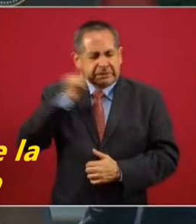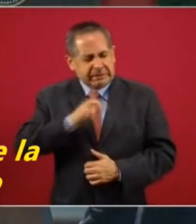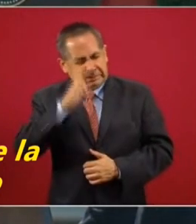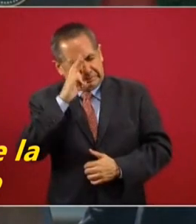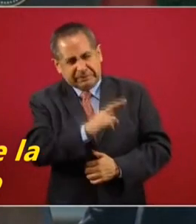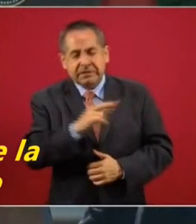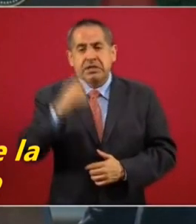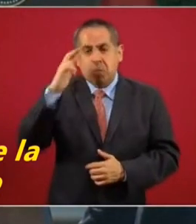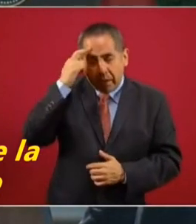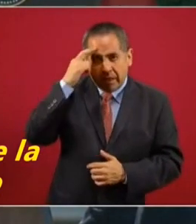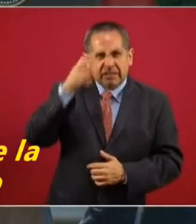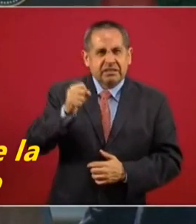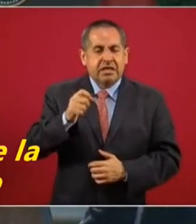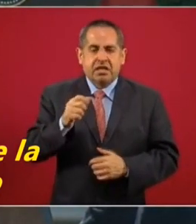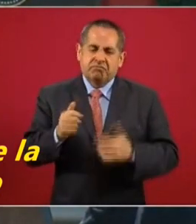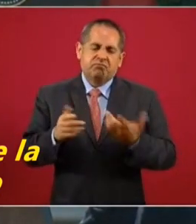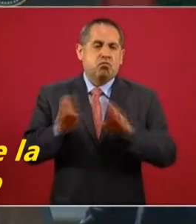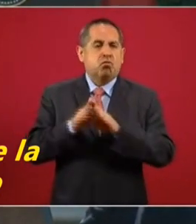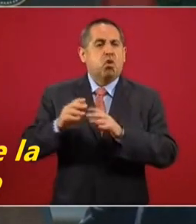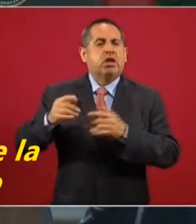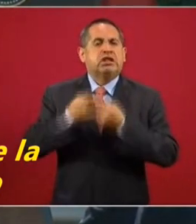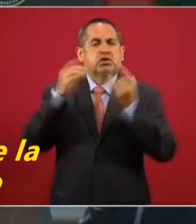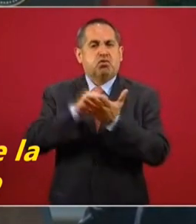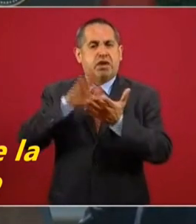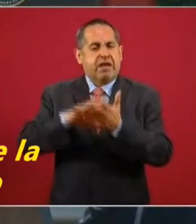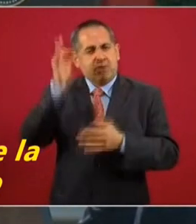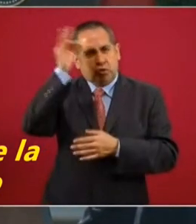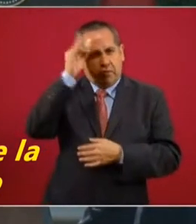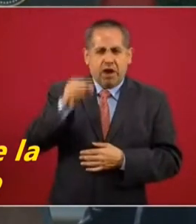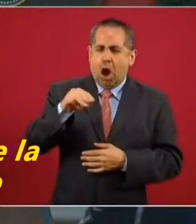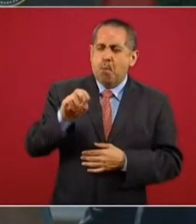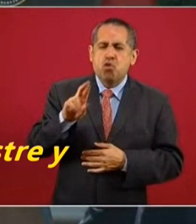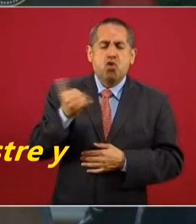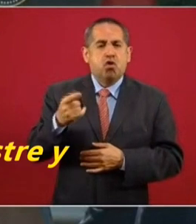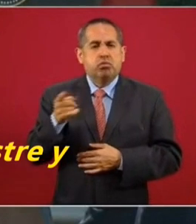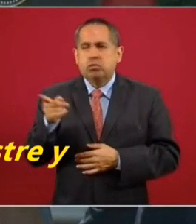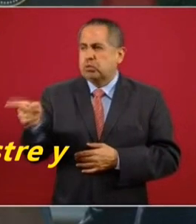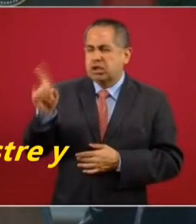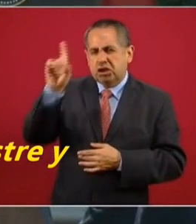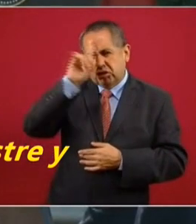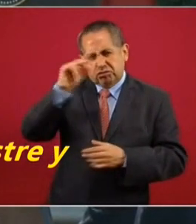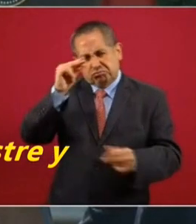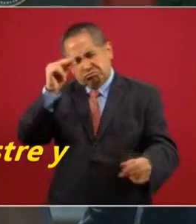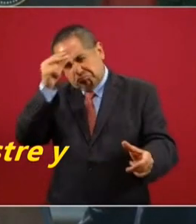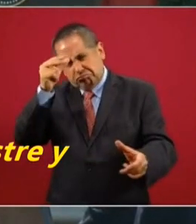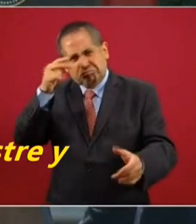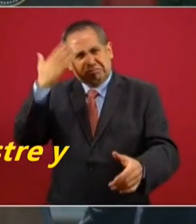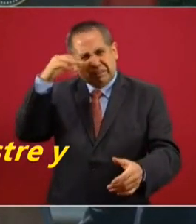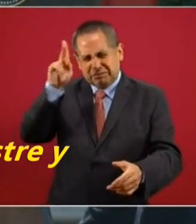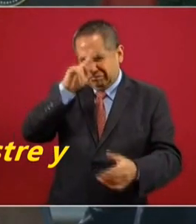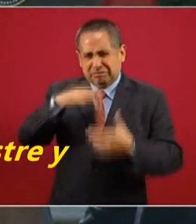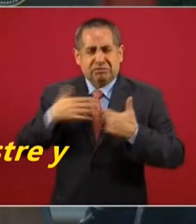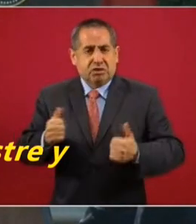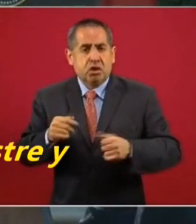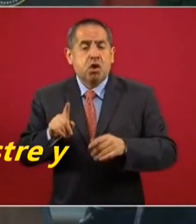soberanía. En vez de la doctrina Monroe, usted ha seguido, en nuestro caso, el sabio consejo